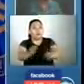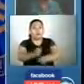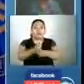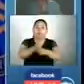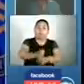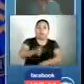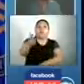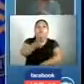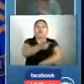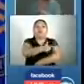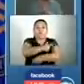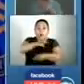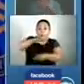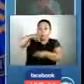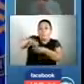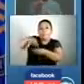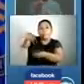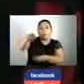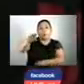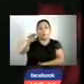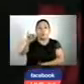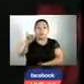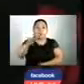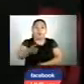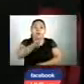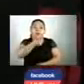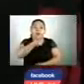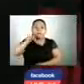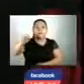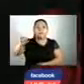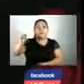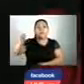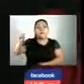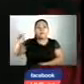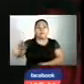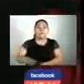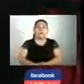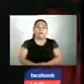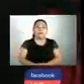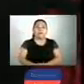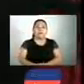correcta de la proteína de pico José Pernalete Voz de América Miami